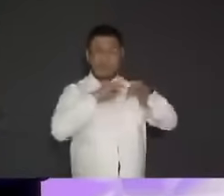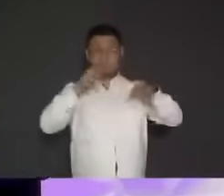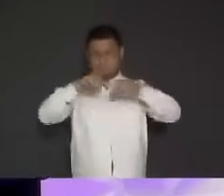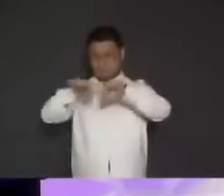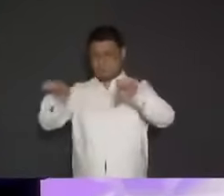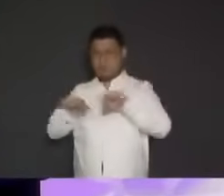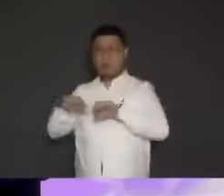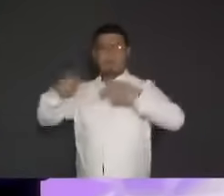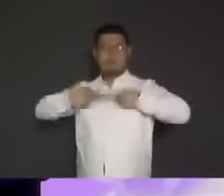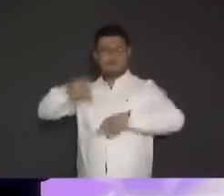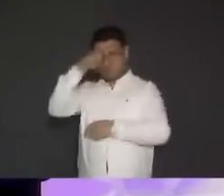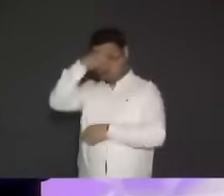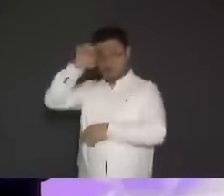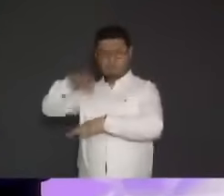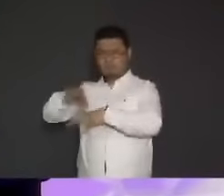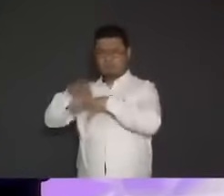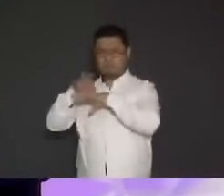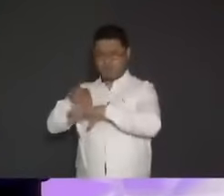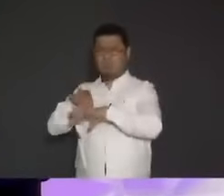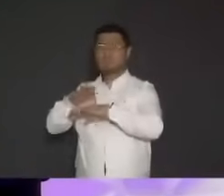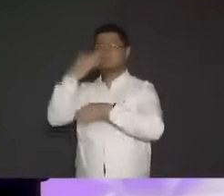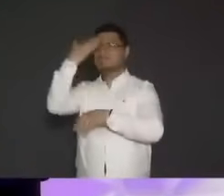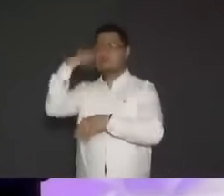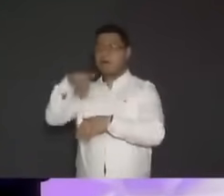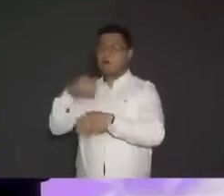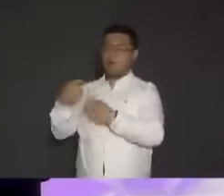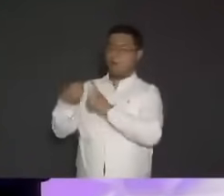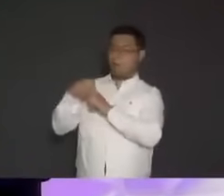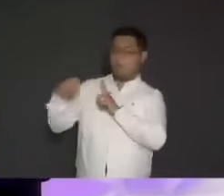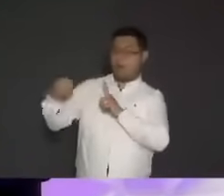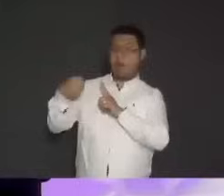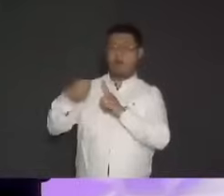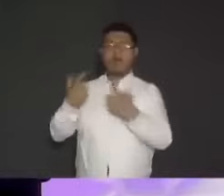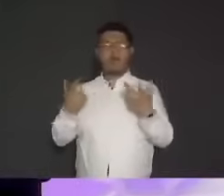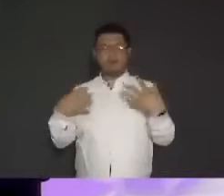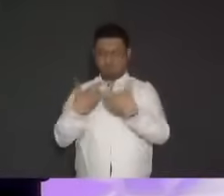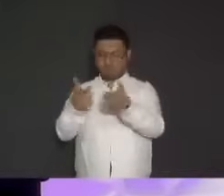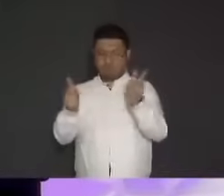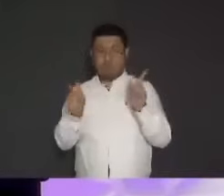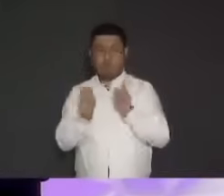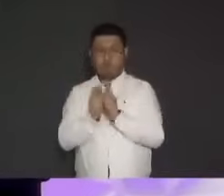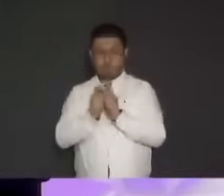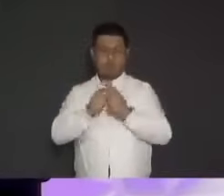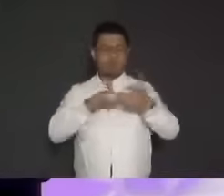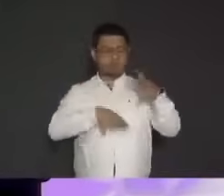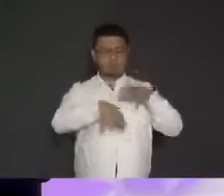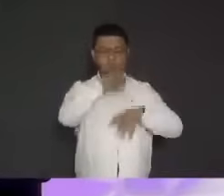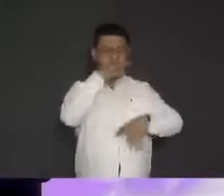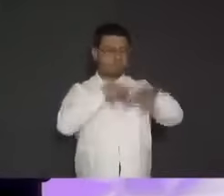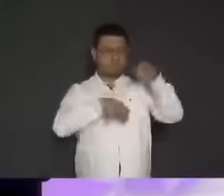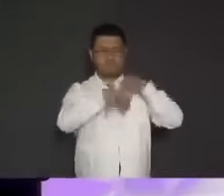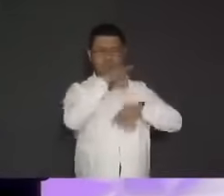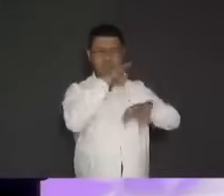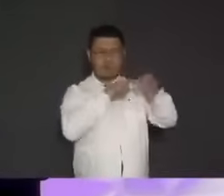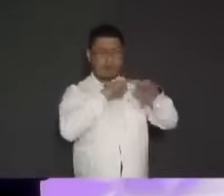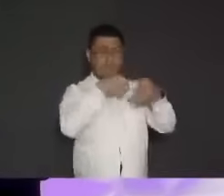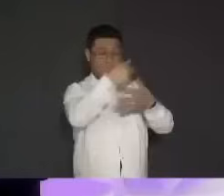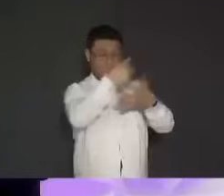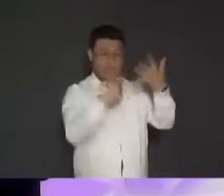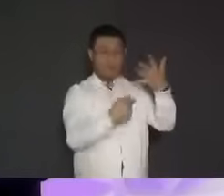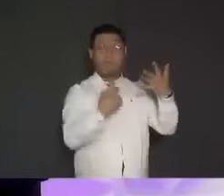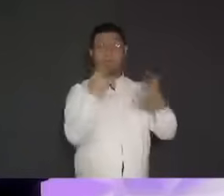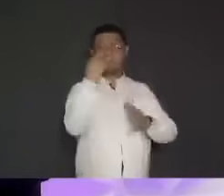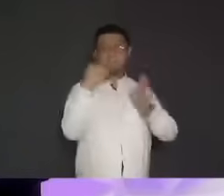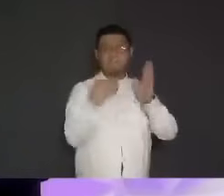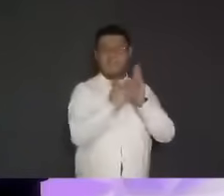expertos, académicos y asociaciones civiles, quienes se unieron para que en este ejercicio democrático pudieran revisar las más de 1,000 preguntas